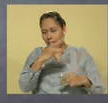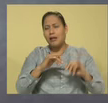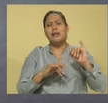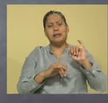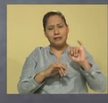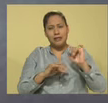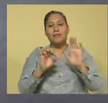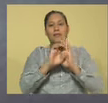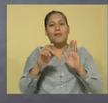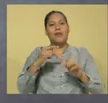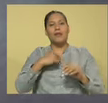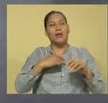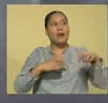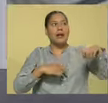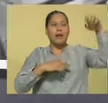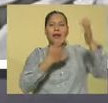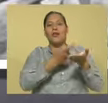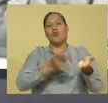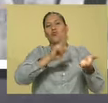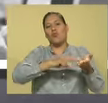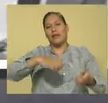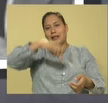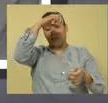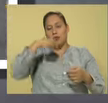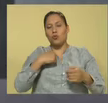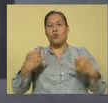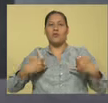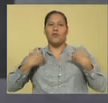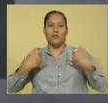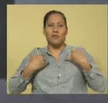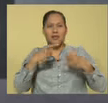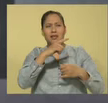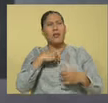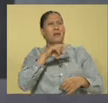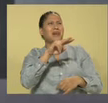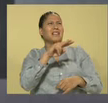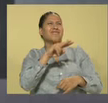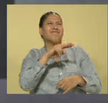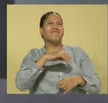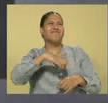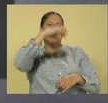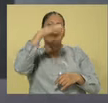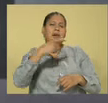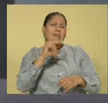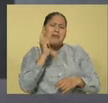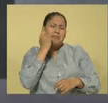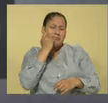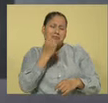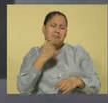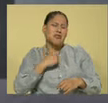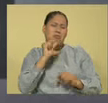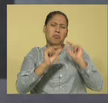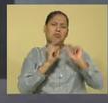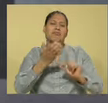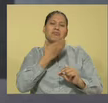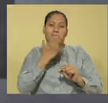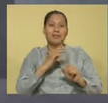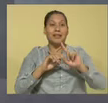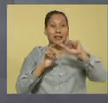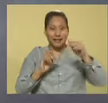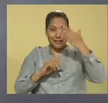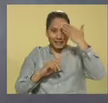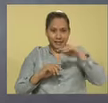bueno, a mí me doblaba la edad de Rafael. Entonces yo lo veía como muy grande, ¿no? Pero bueno, me fui acostumbrando y luego, ¿sabes